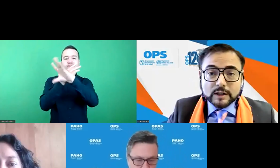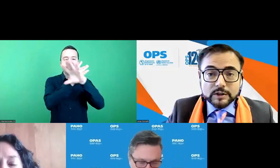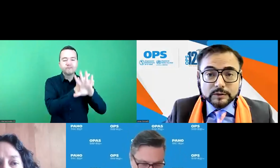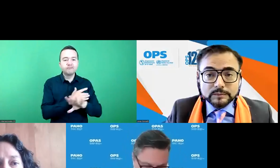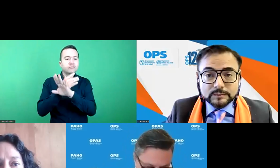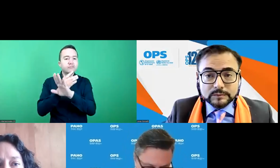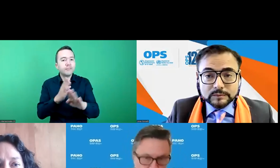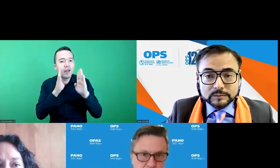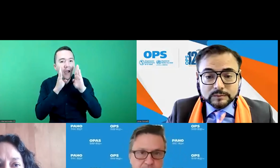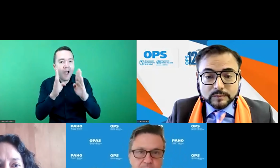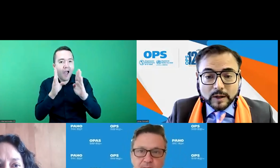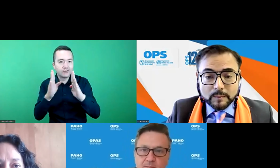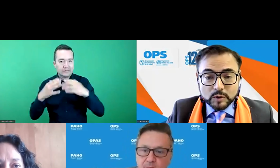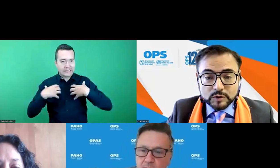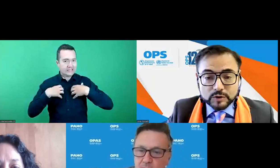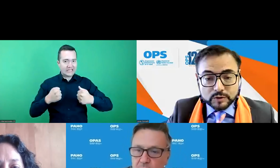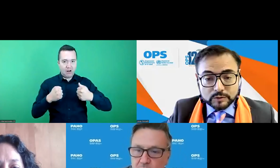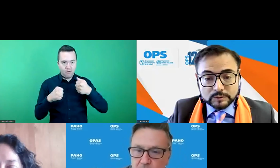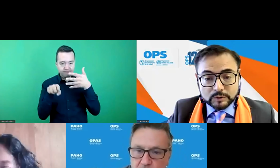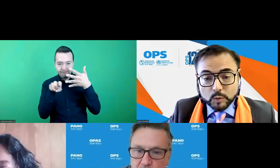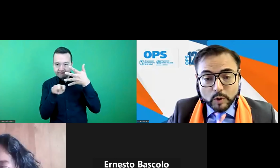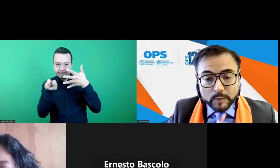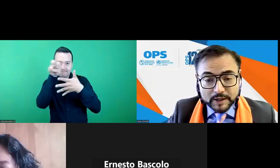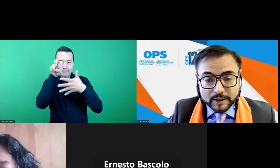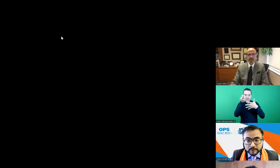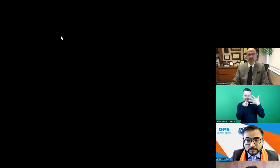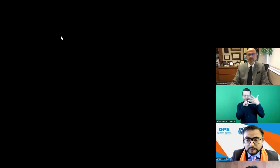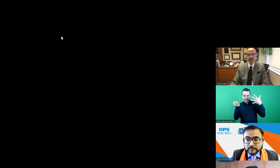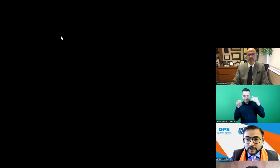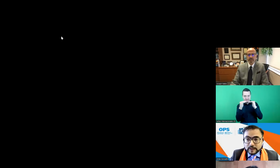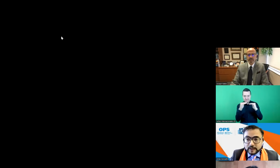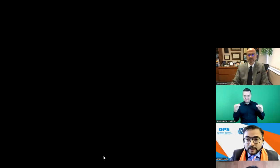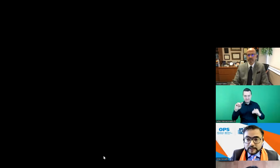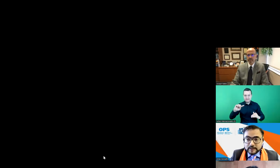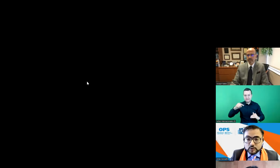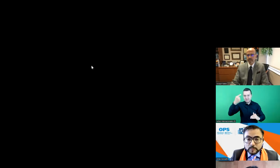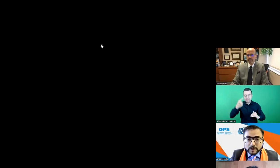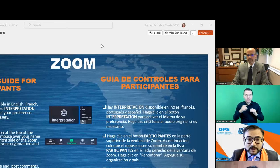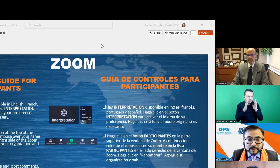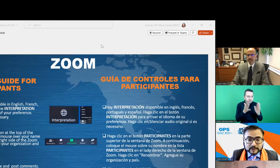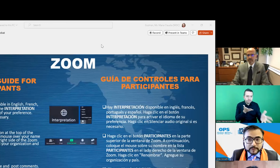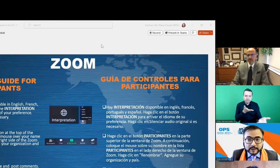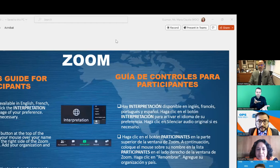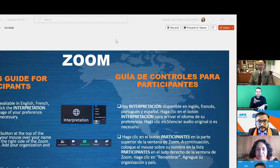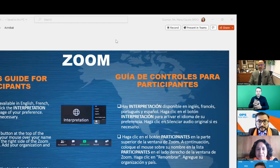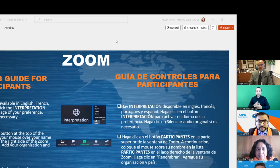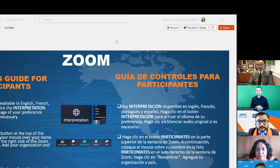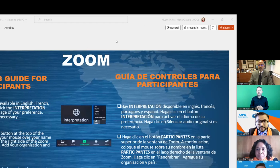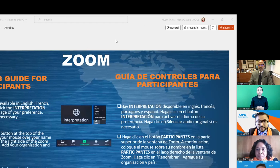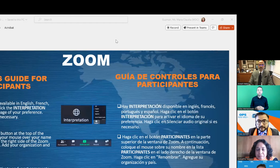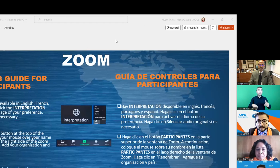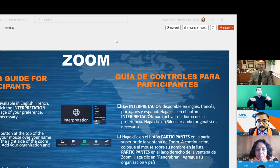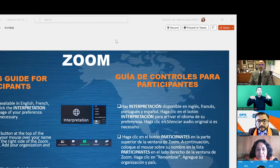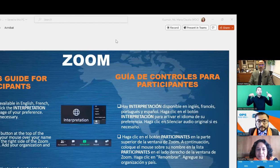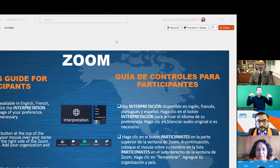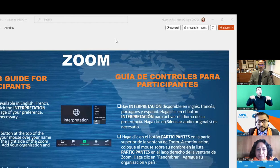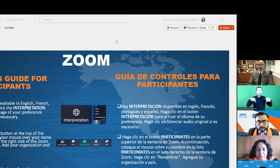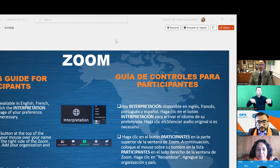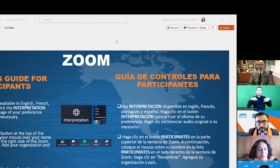esta ocasión vamos con un webinario que se suma a las actividades